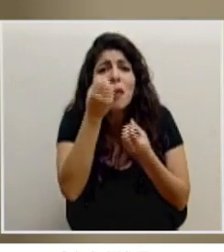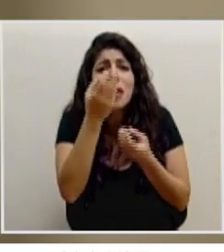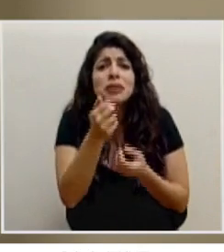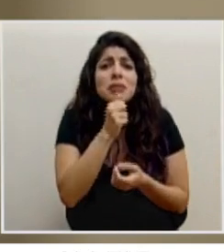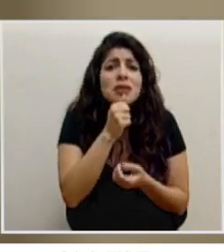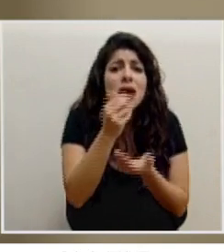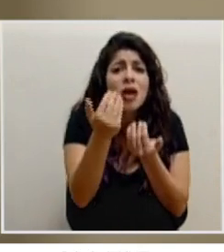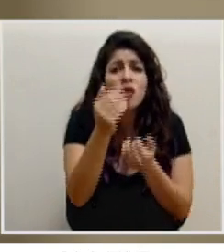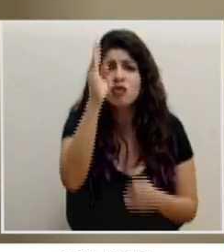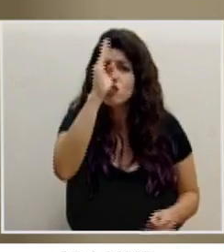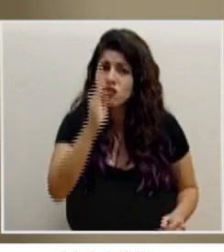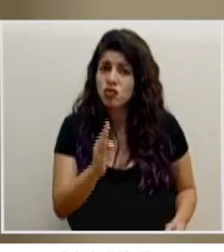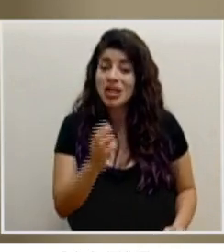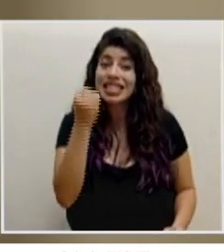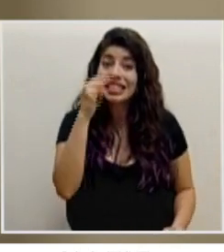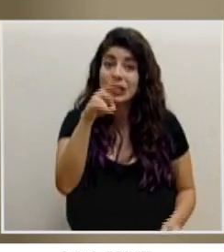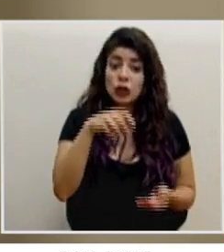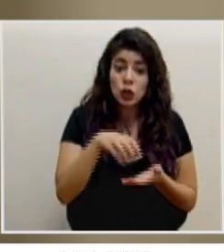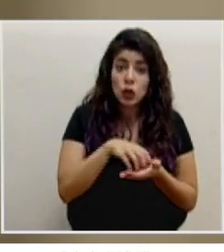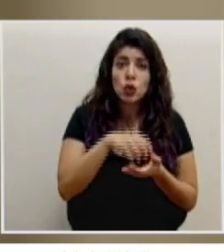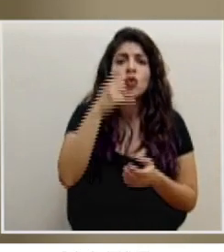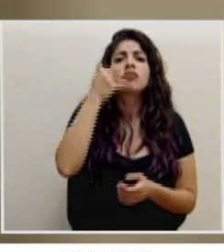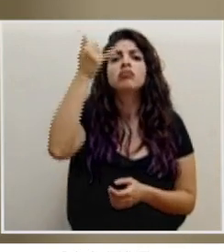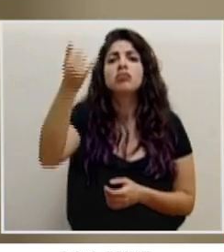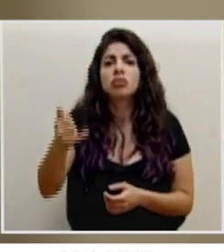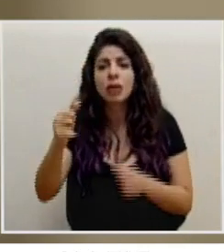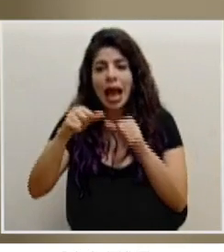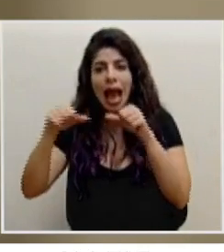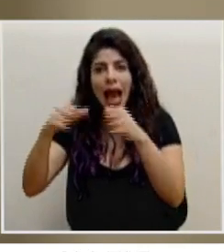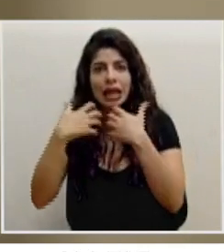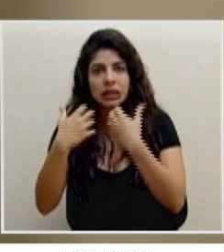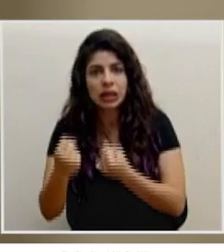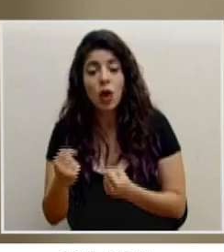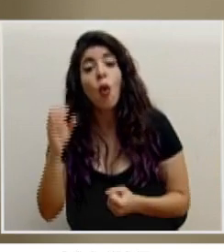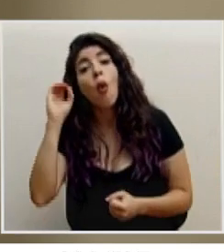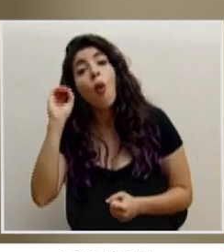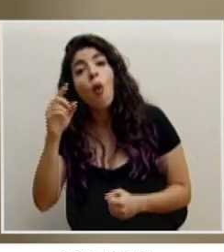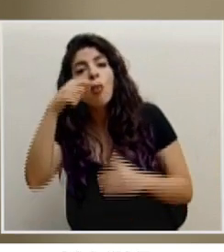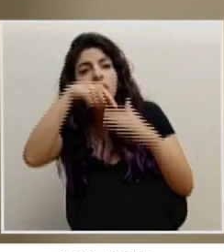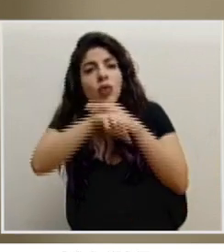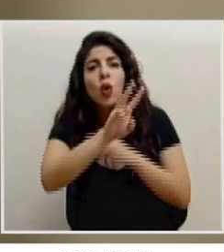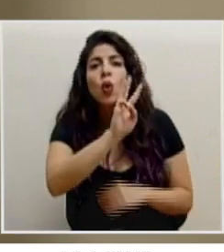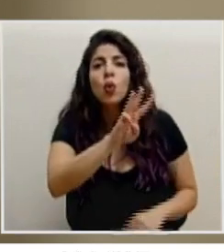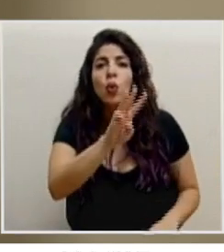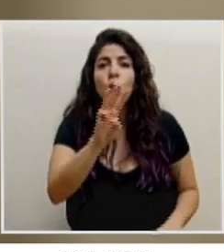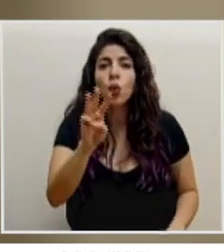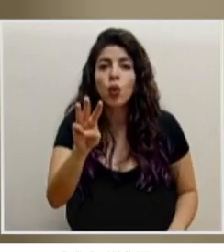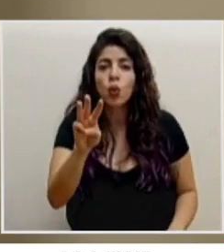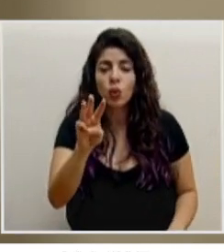dato privado. Y si tiene alguna duda, puede llamar al área de salud o pueden verificar en el sitio web